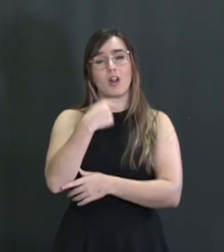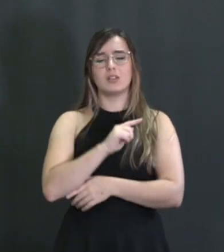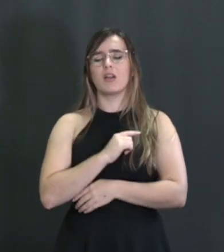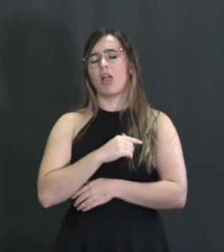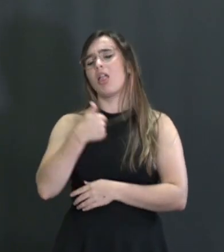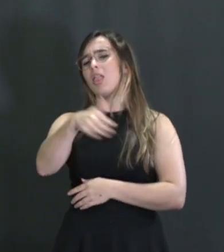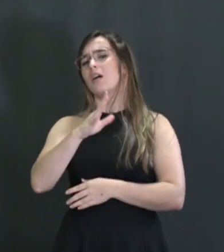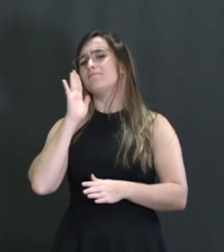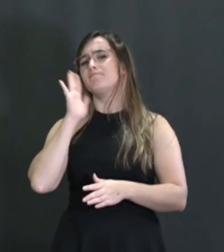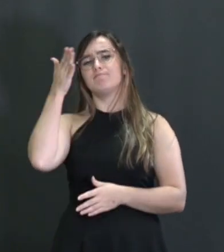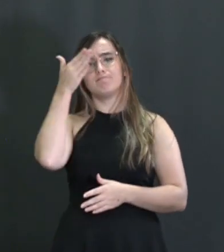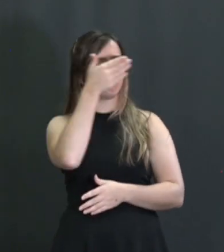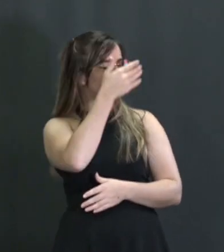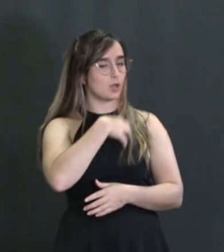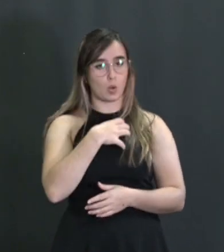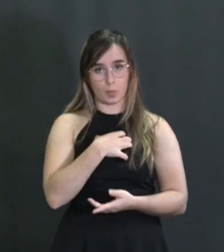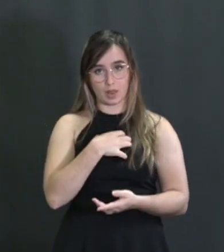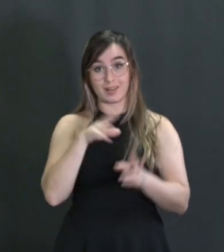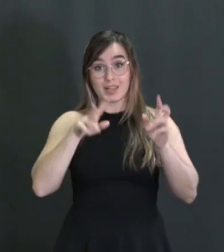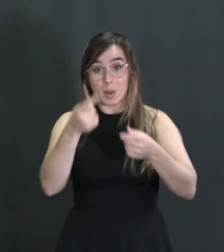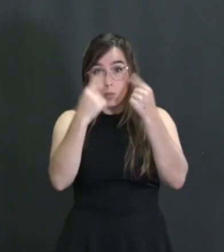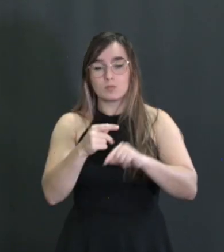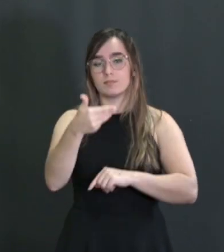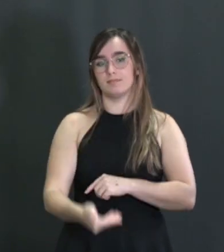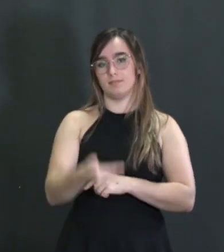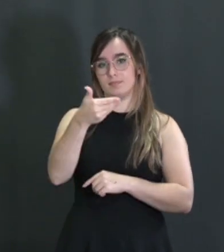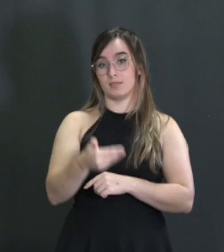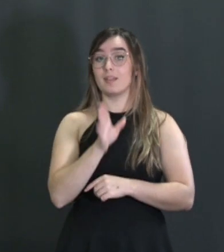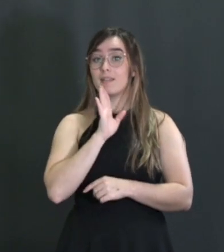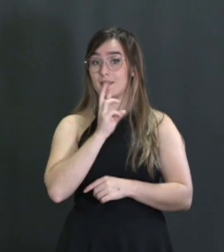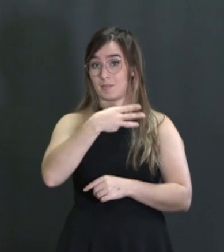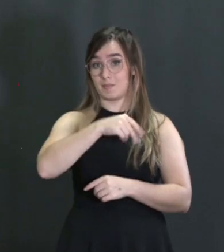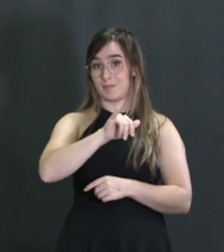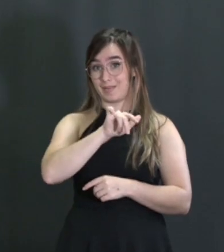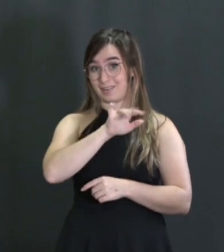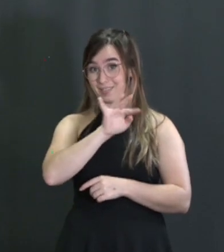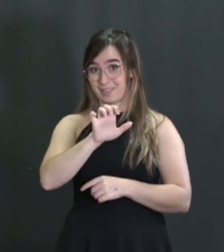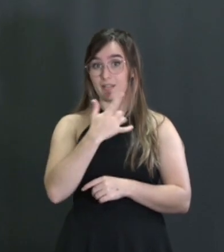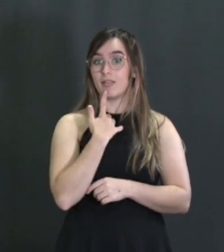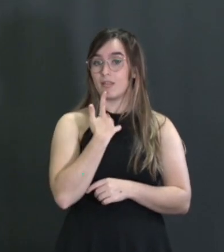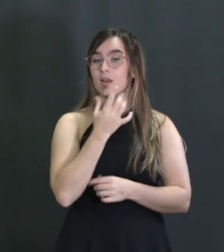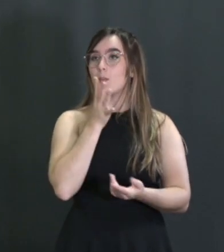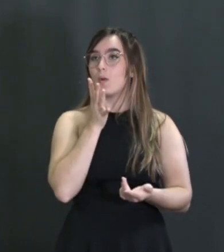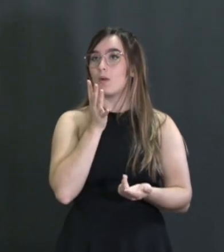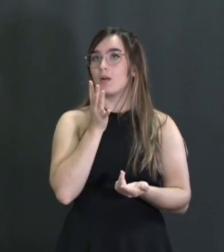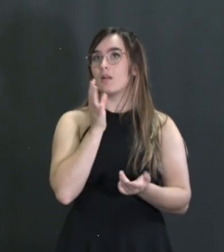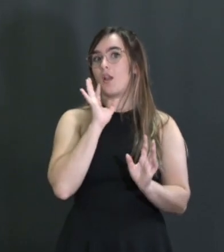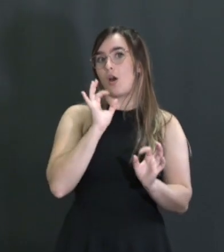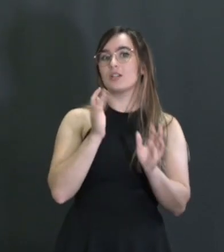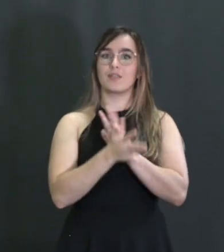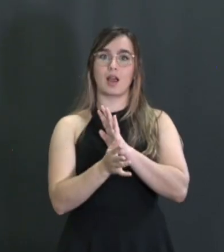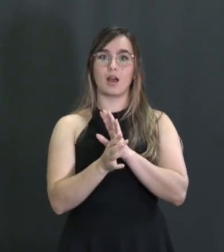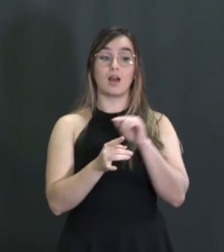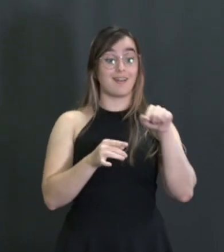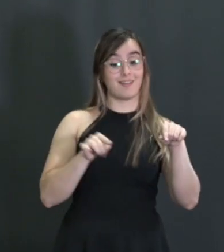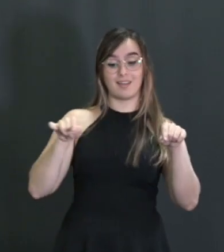muy importante lo que dice Maite del presupuesto, pero es que claro, o sea, cómo destinan los recursos unos